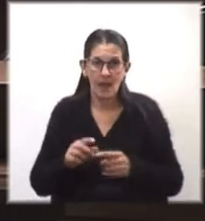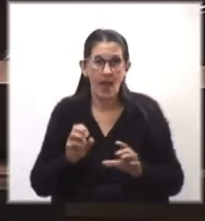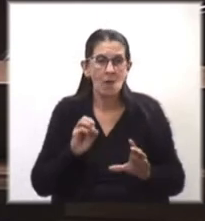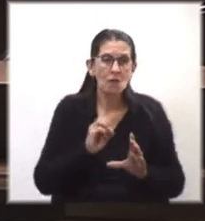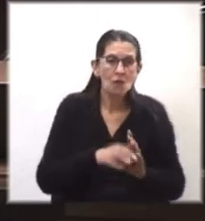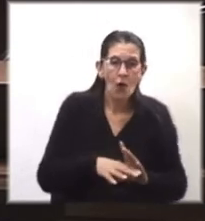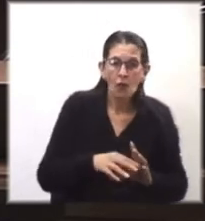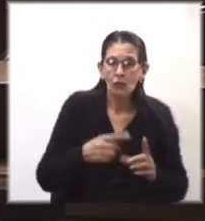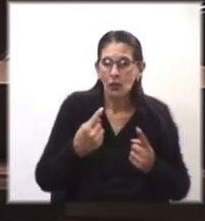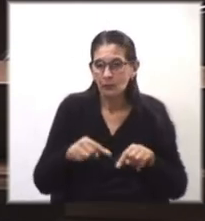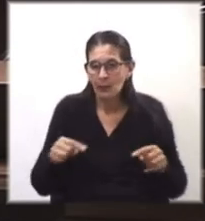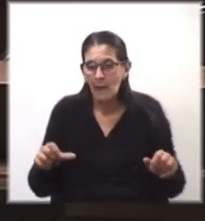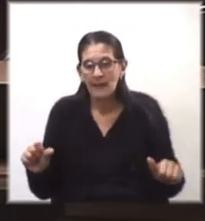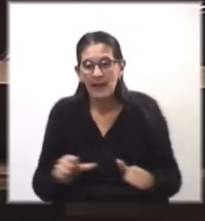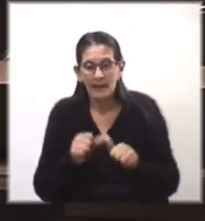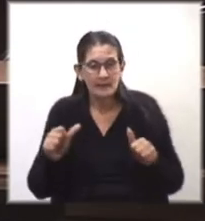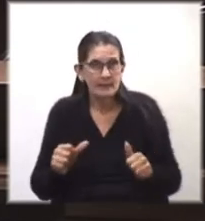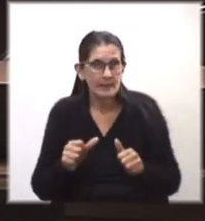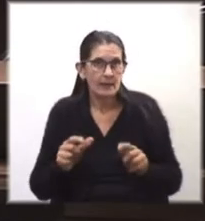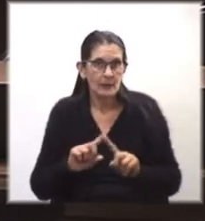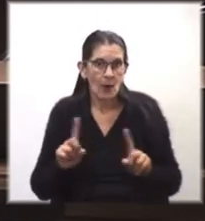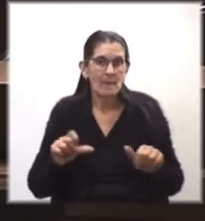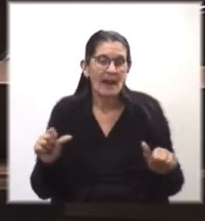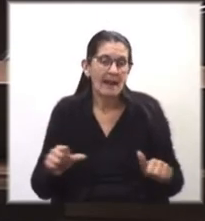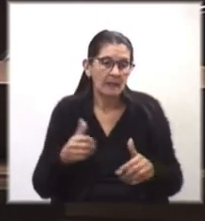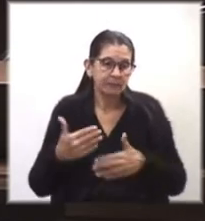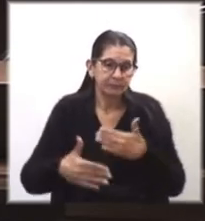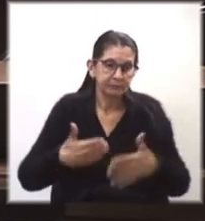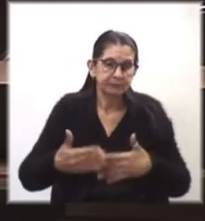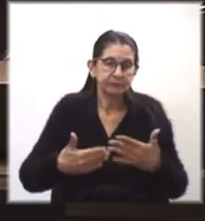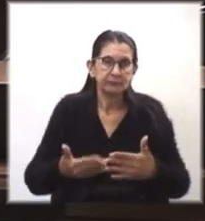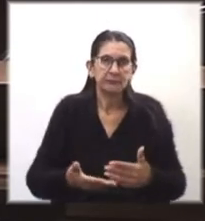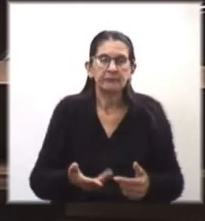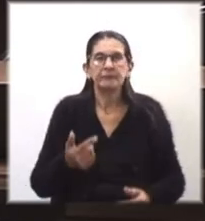fondos para hacerlo, para llevarlo adelante,